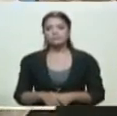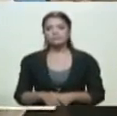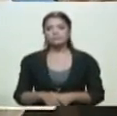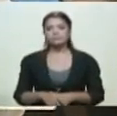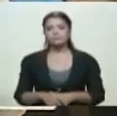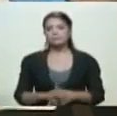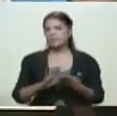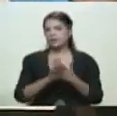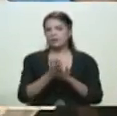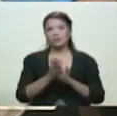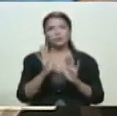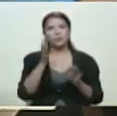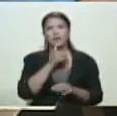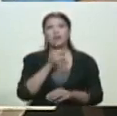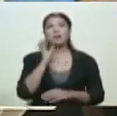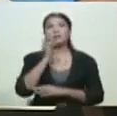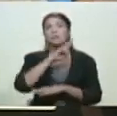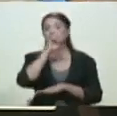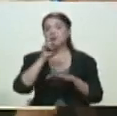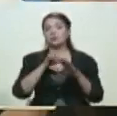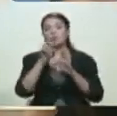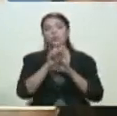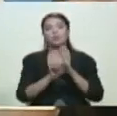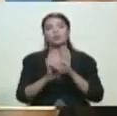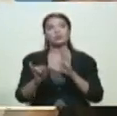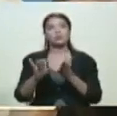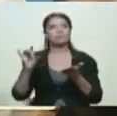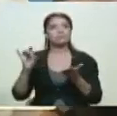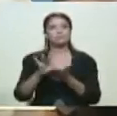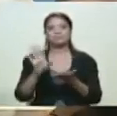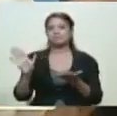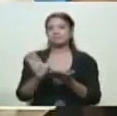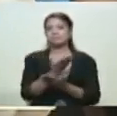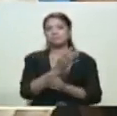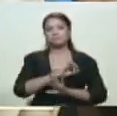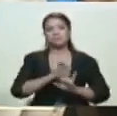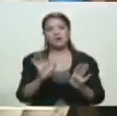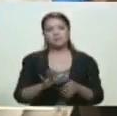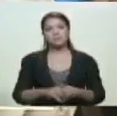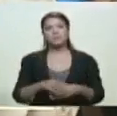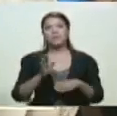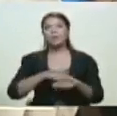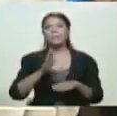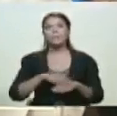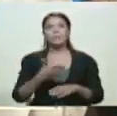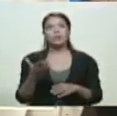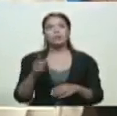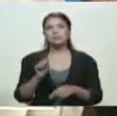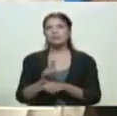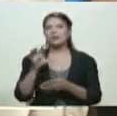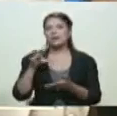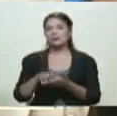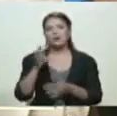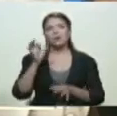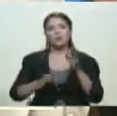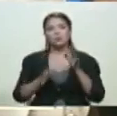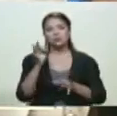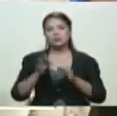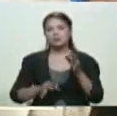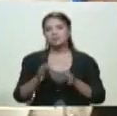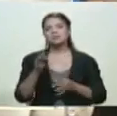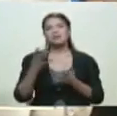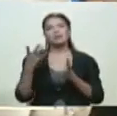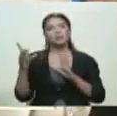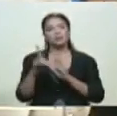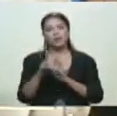impunidad. Y la Asamblea Nacional Constituyente la destituyó porque atentó contra el Estado de Justicia y contra el Estado